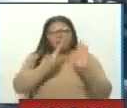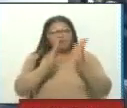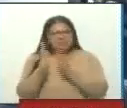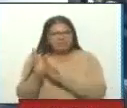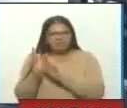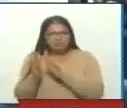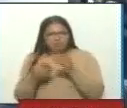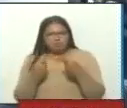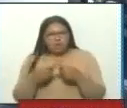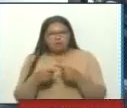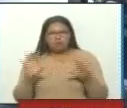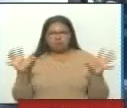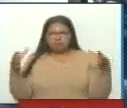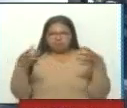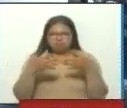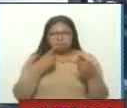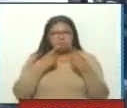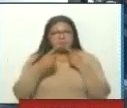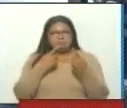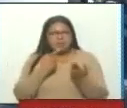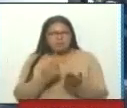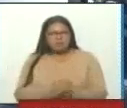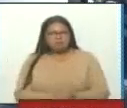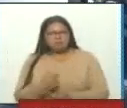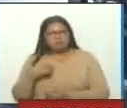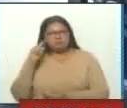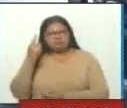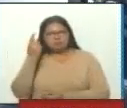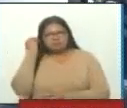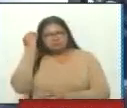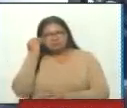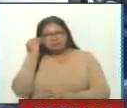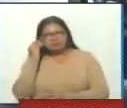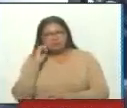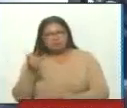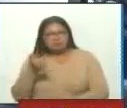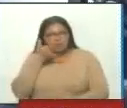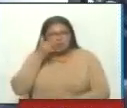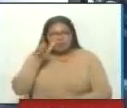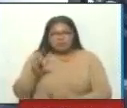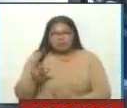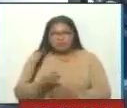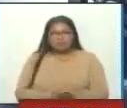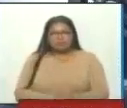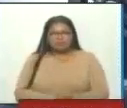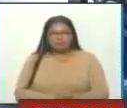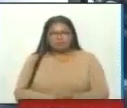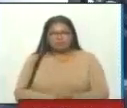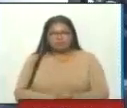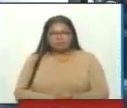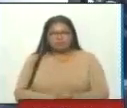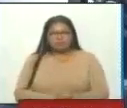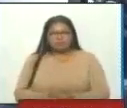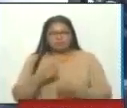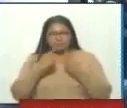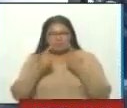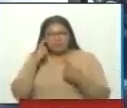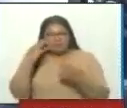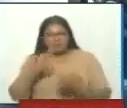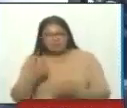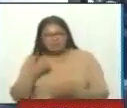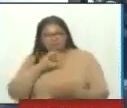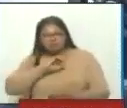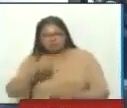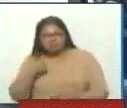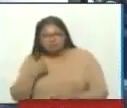una rueda de prensa. Entonces al principio yo decía, ah, pero ¿cómo llamo yo a un periodista y le doy un seudónimo? No va a creer que soy yo.